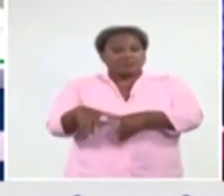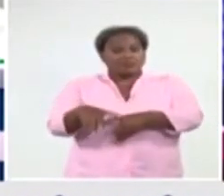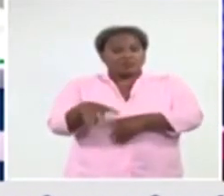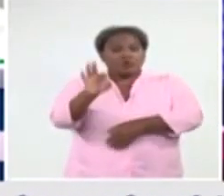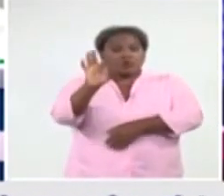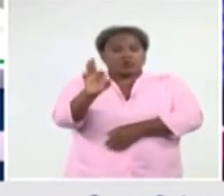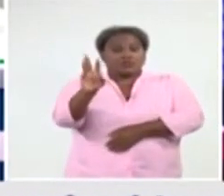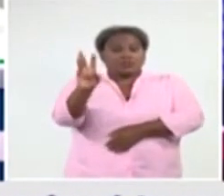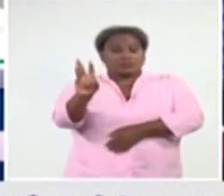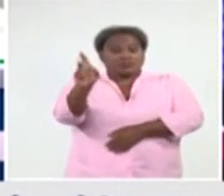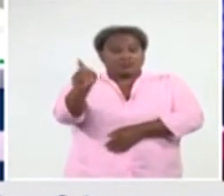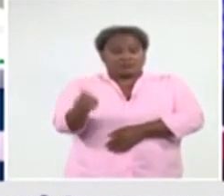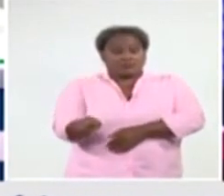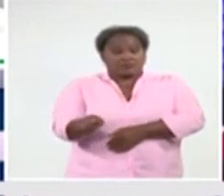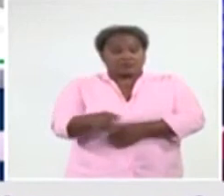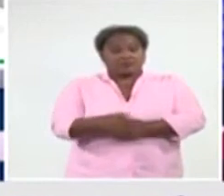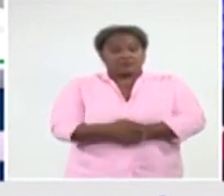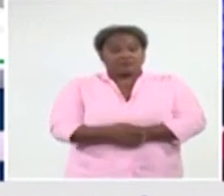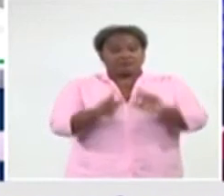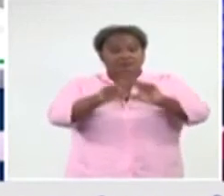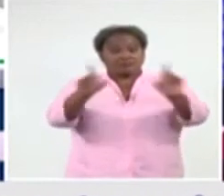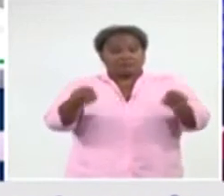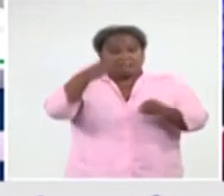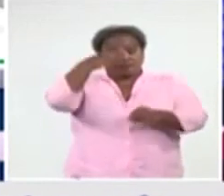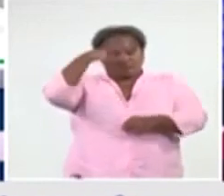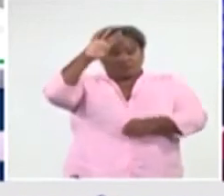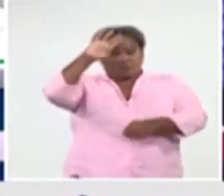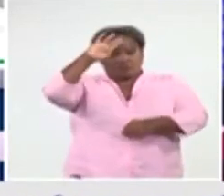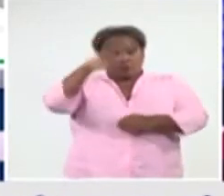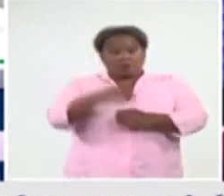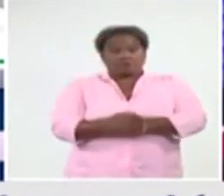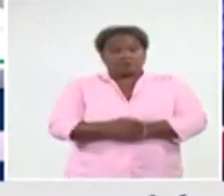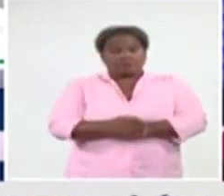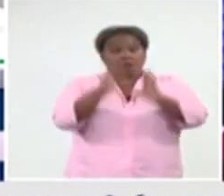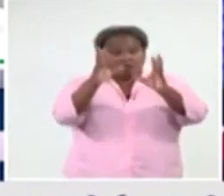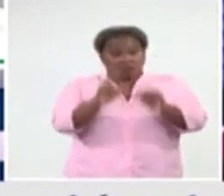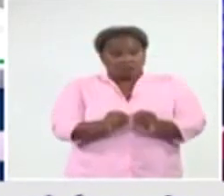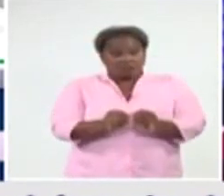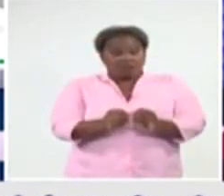83 personas en el país, que engrosan la cifra total de